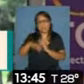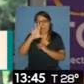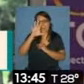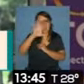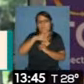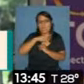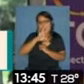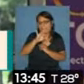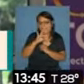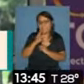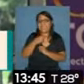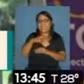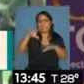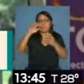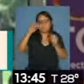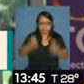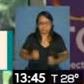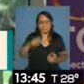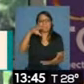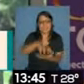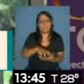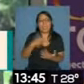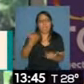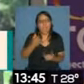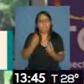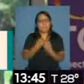Jujuy, porque ven mucho potencial